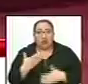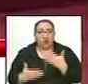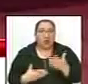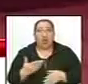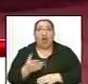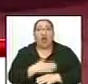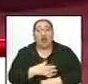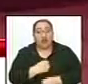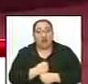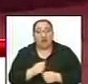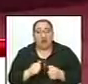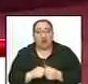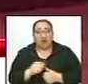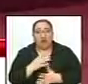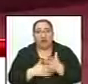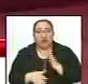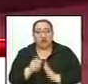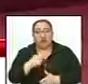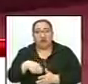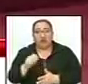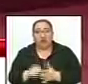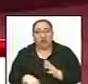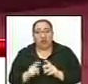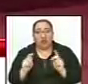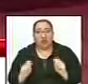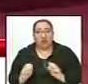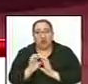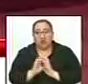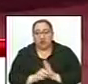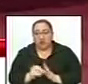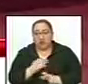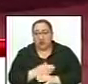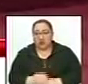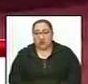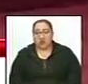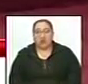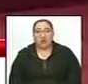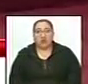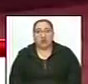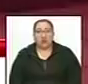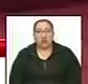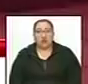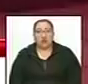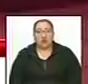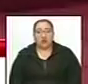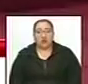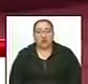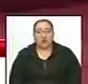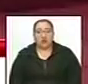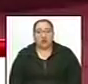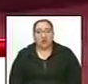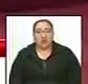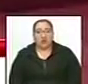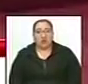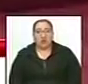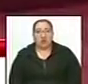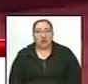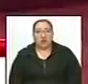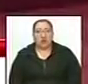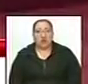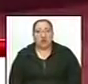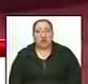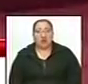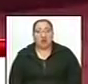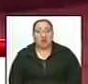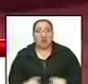algunos por el caso del que falsificó su firma el Tribunal Constitucional, el tribuno Eloy Espinosa, que debería estar con un pie, con los dos pies fuera del tribunal, pero acá